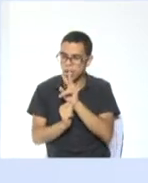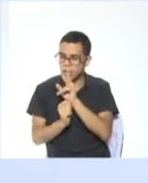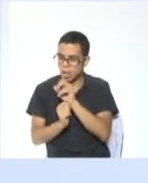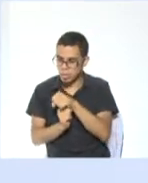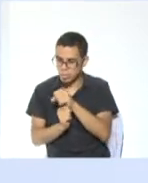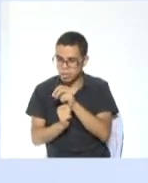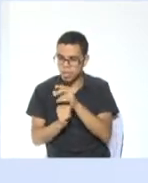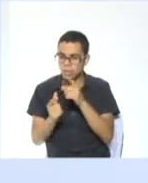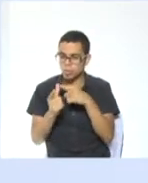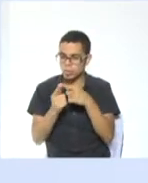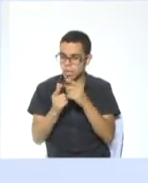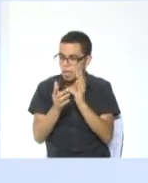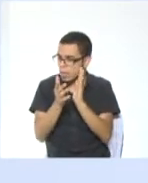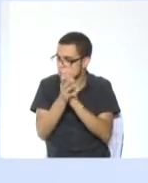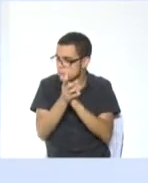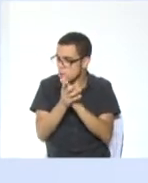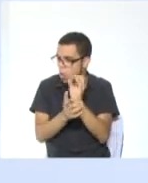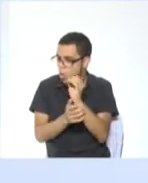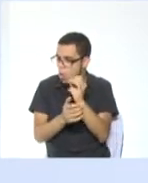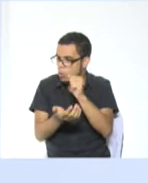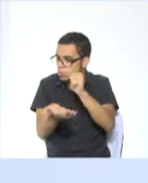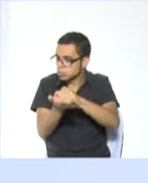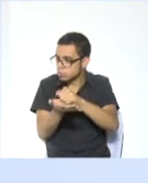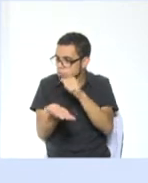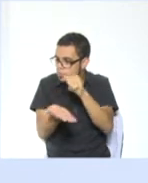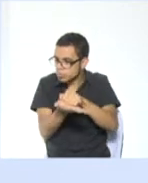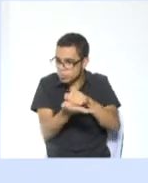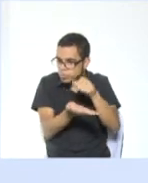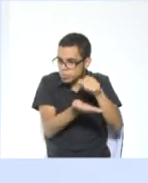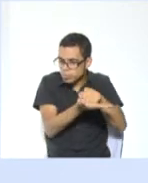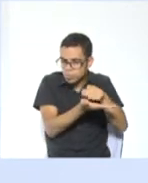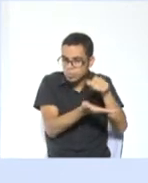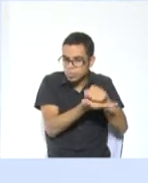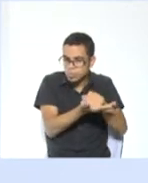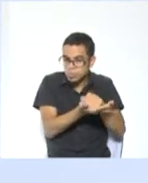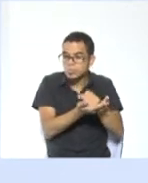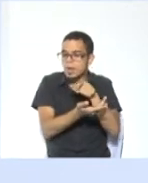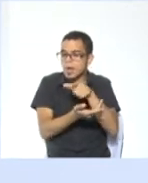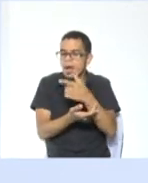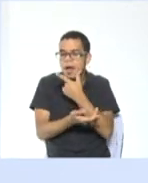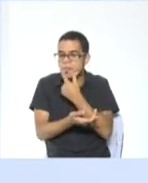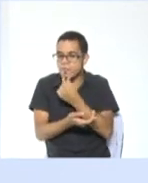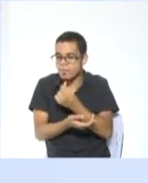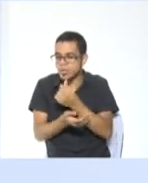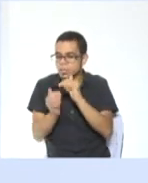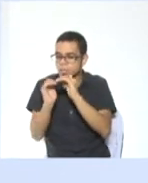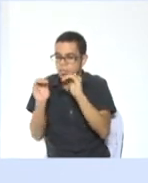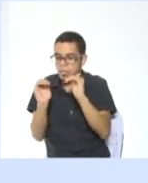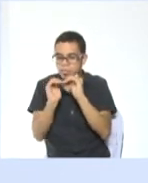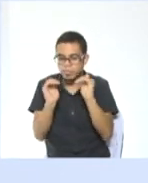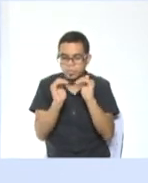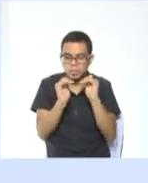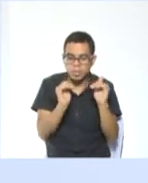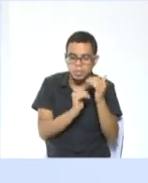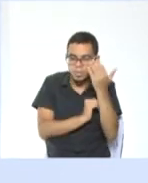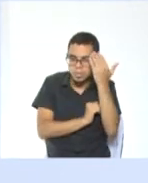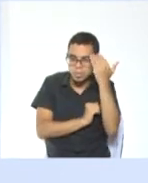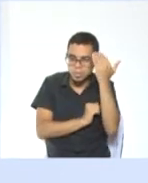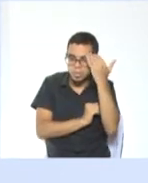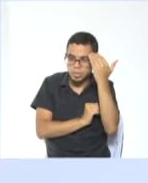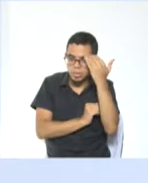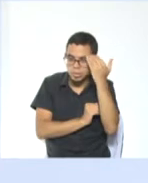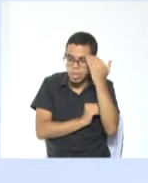identificar y reconocer que cada golpe o sonido de voz es las palmadas y es más fácil para ellos